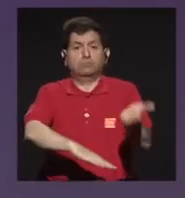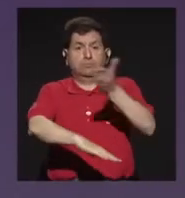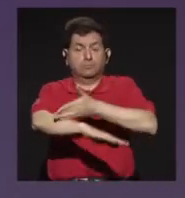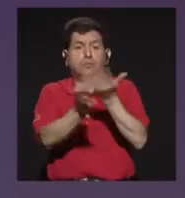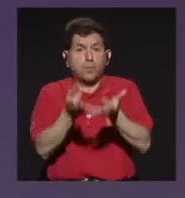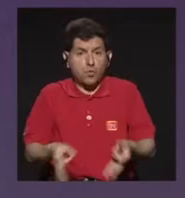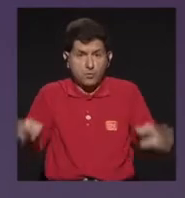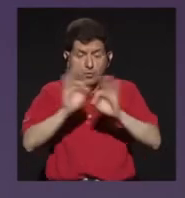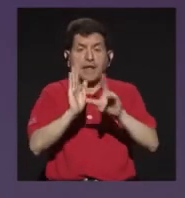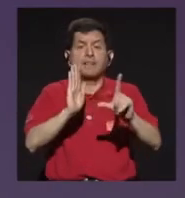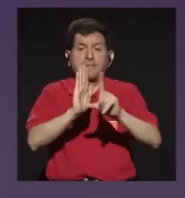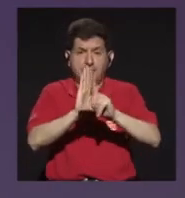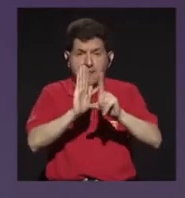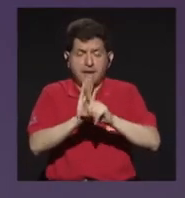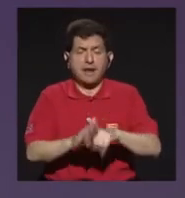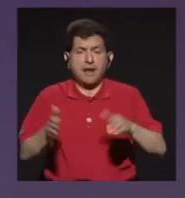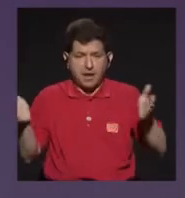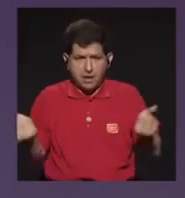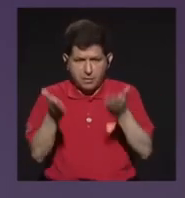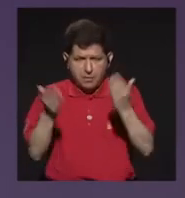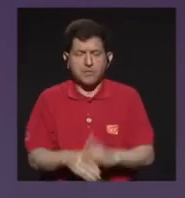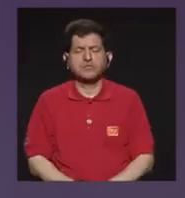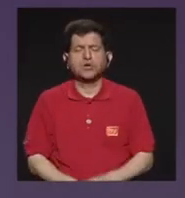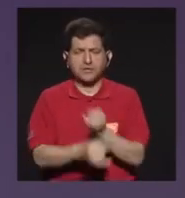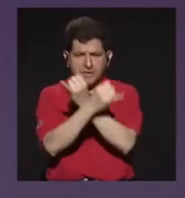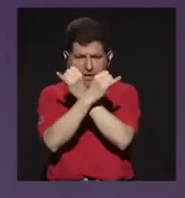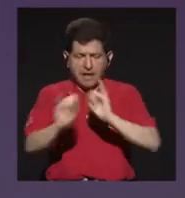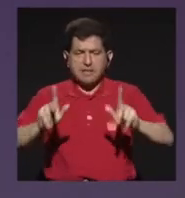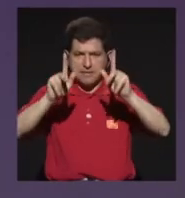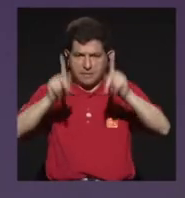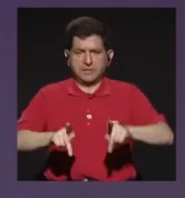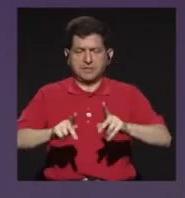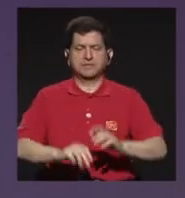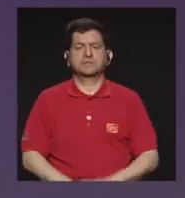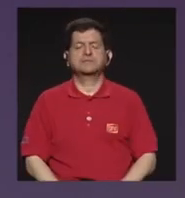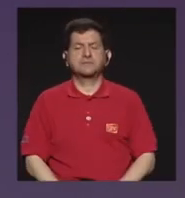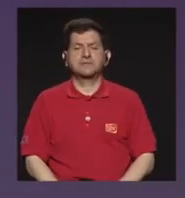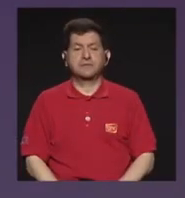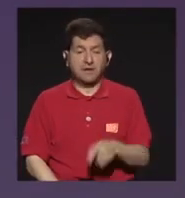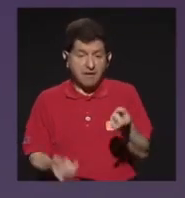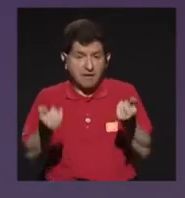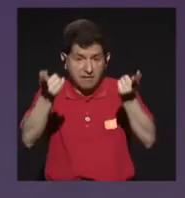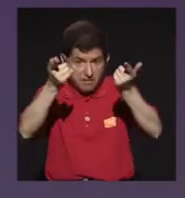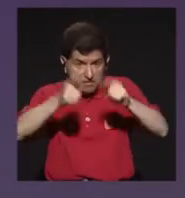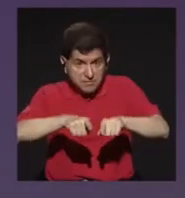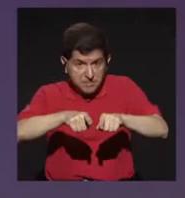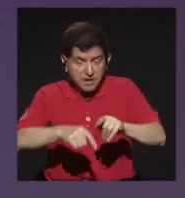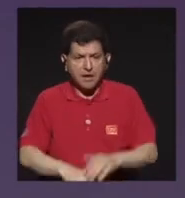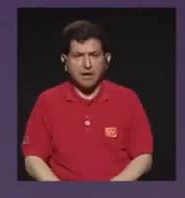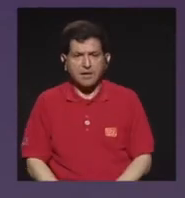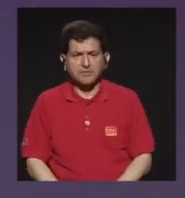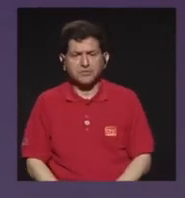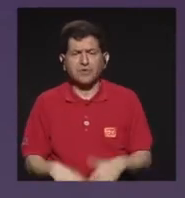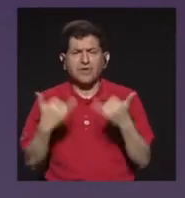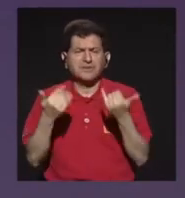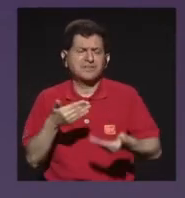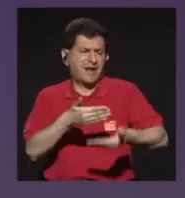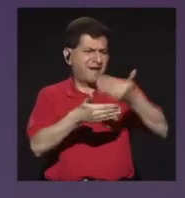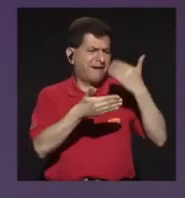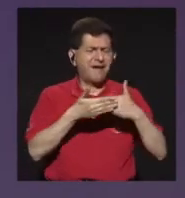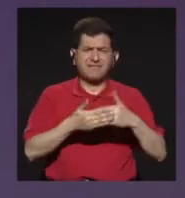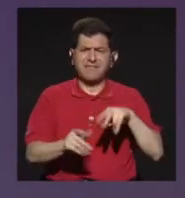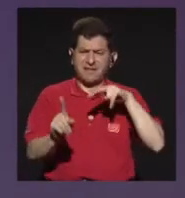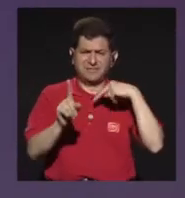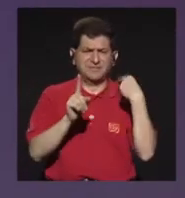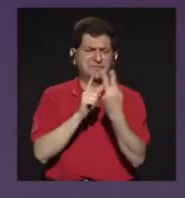fue esta ley de promoción de la autonomía personal, en donde precisamente se deja atrás esa visión